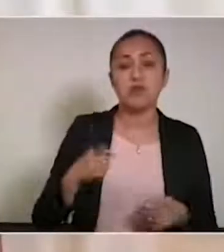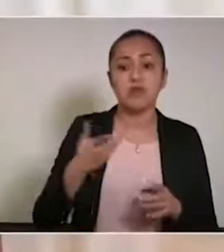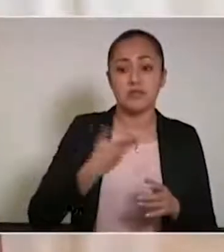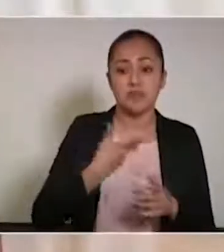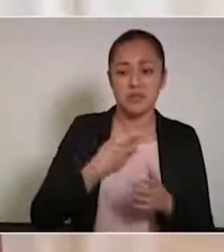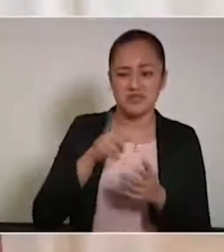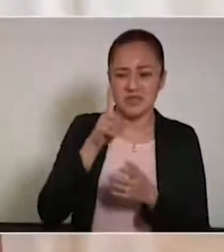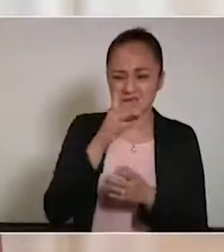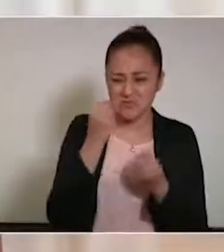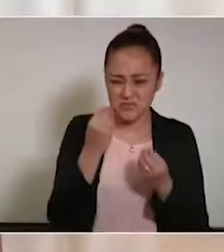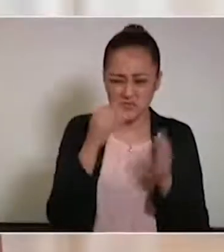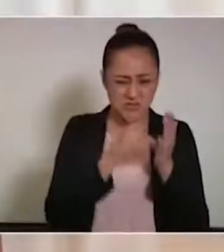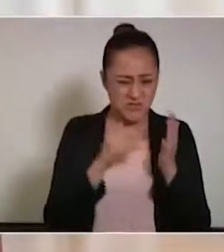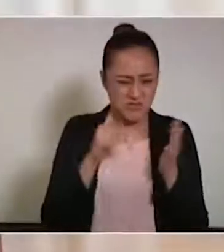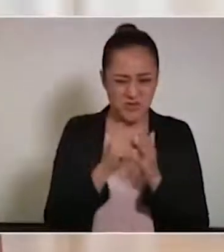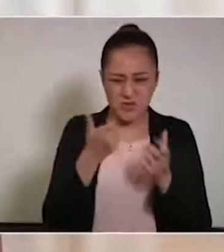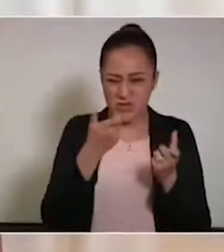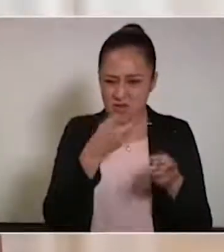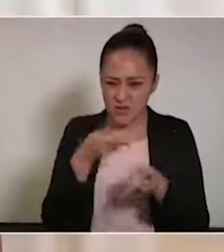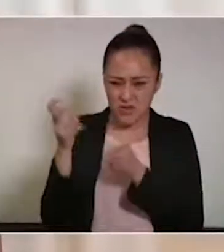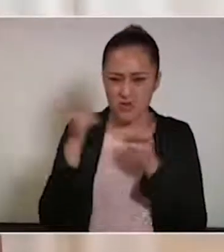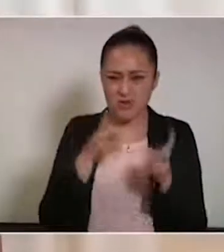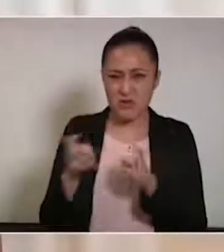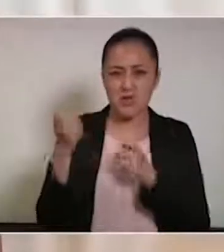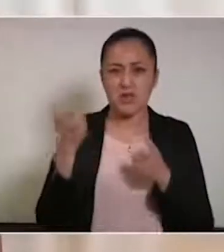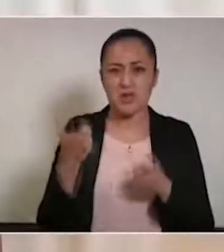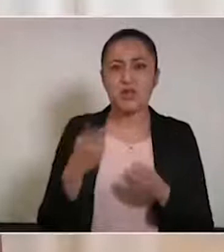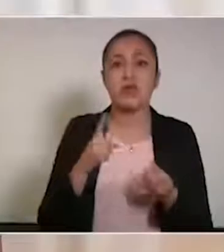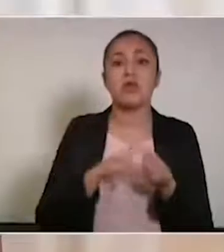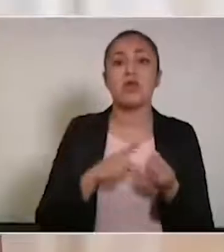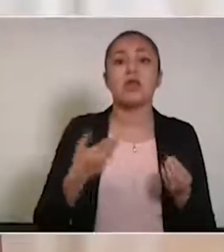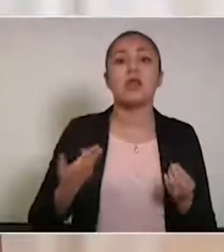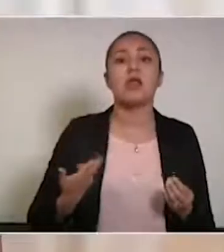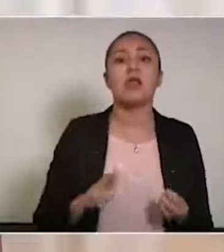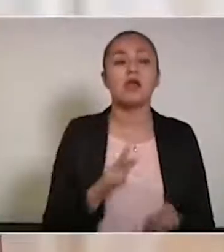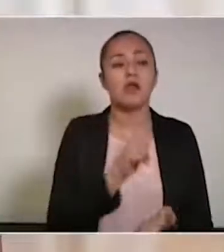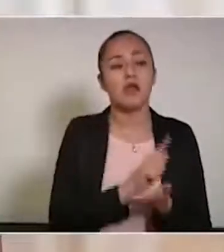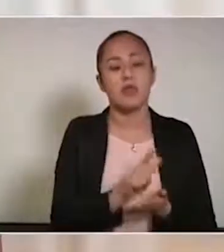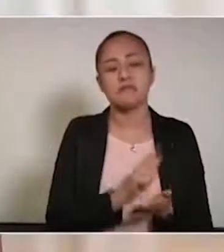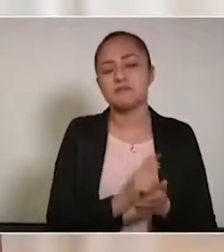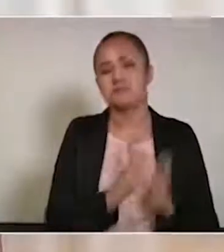cientos de millones de pesos desazolvando ríos